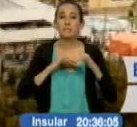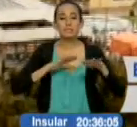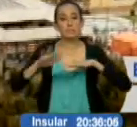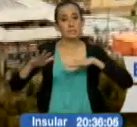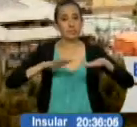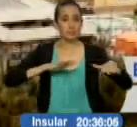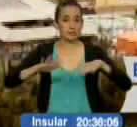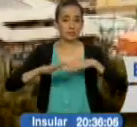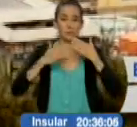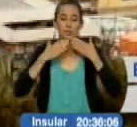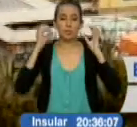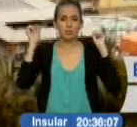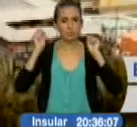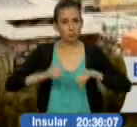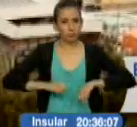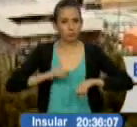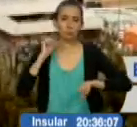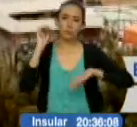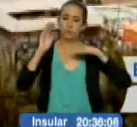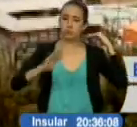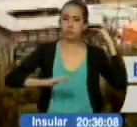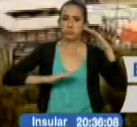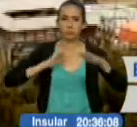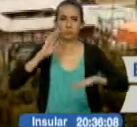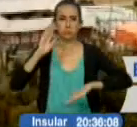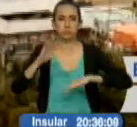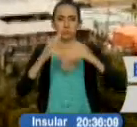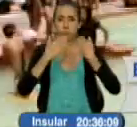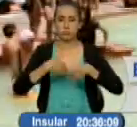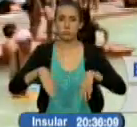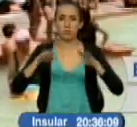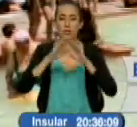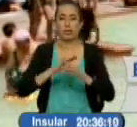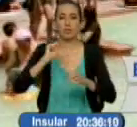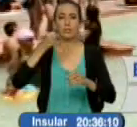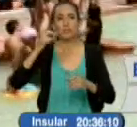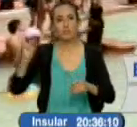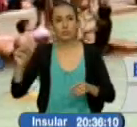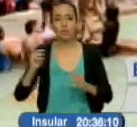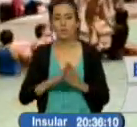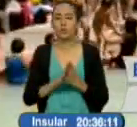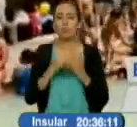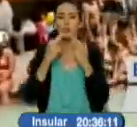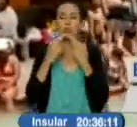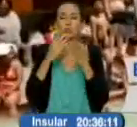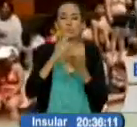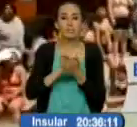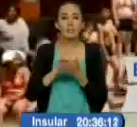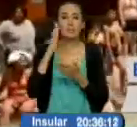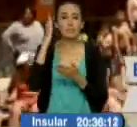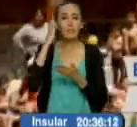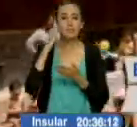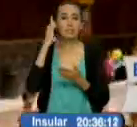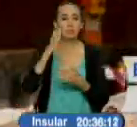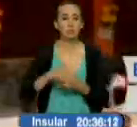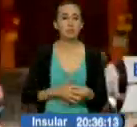pueden realizar en el balneario de las aguas hediondas al noroccidente de Tulcán, donde sus aguas son termales.